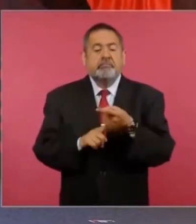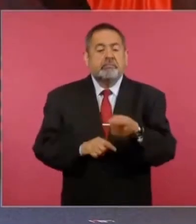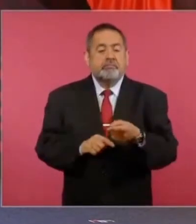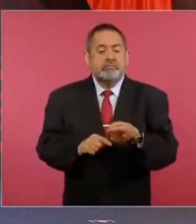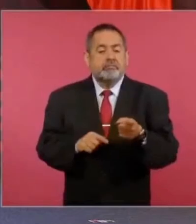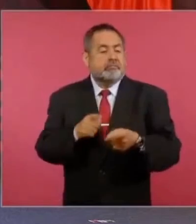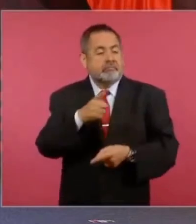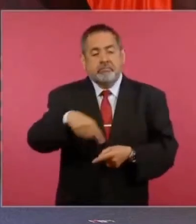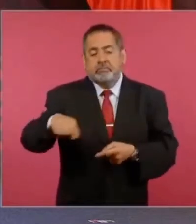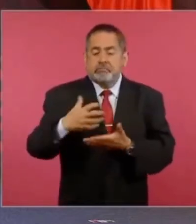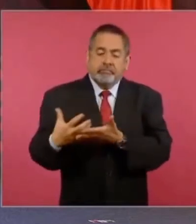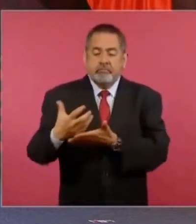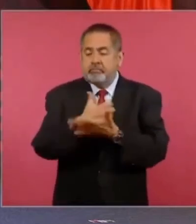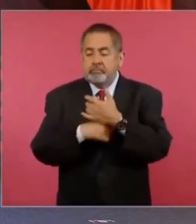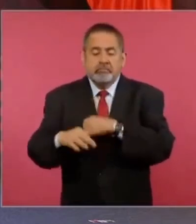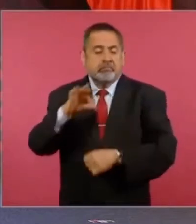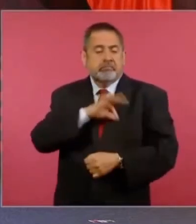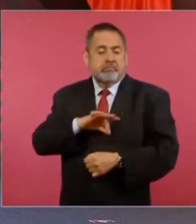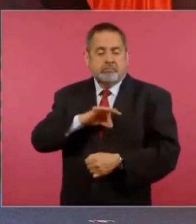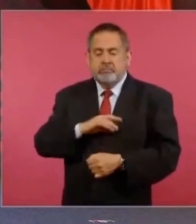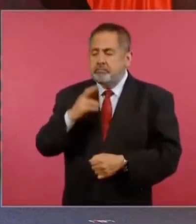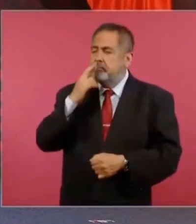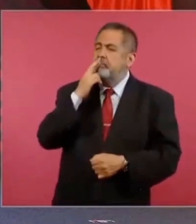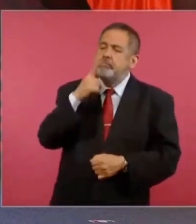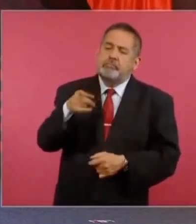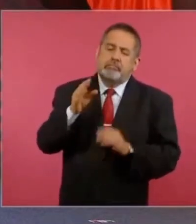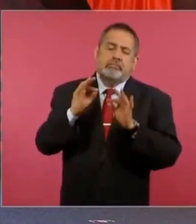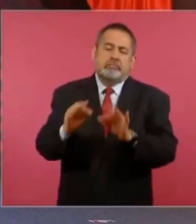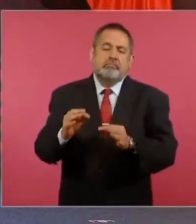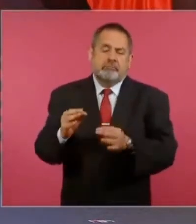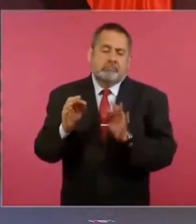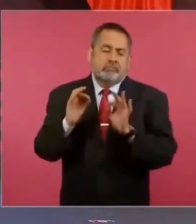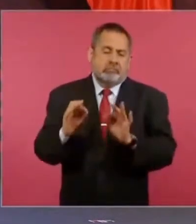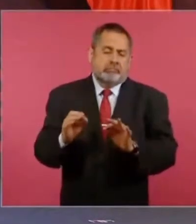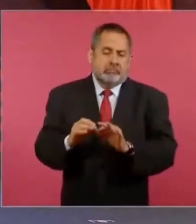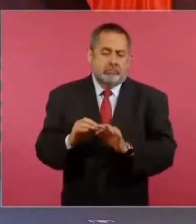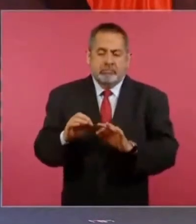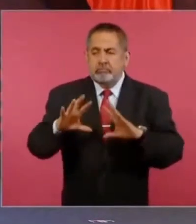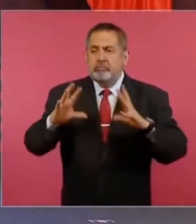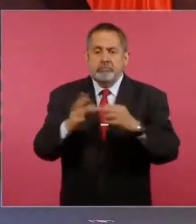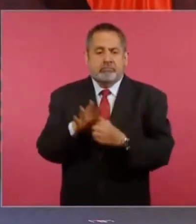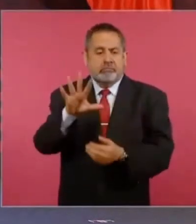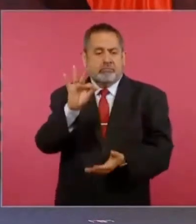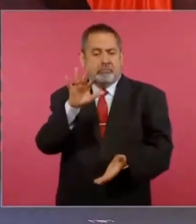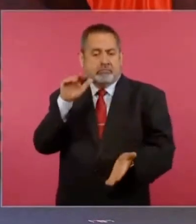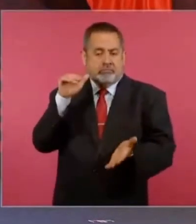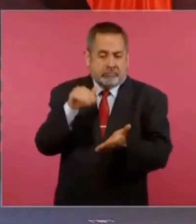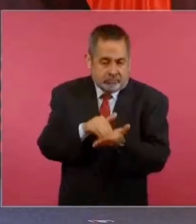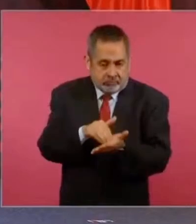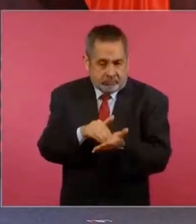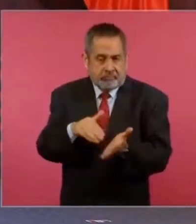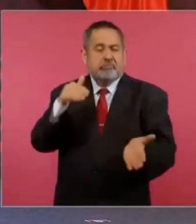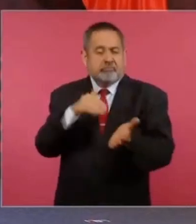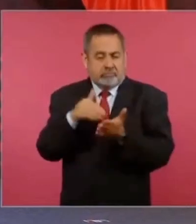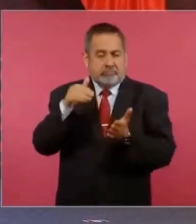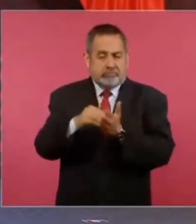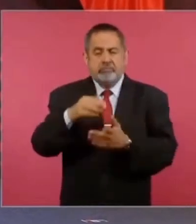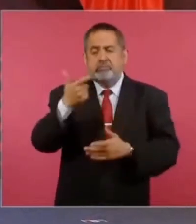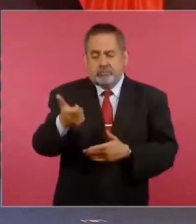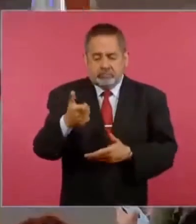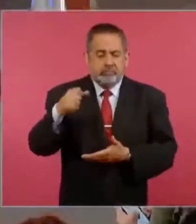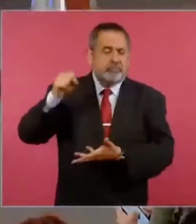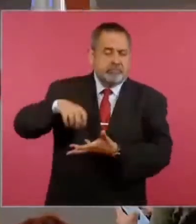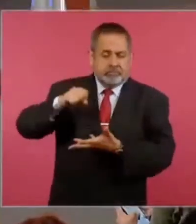se tenga ya un ahorro de 40,000 millones de pesos.